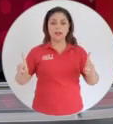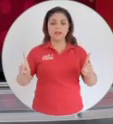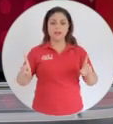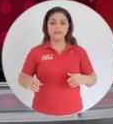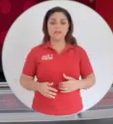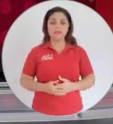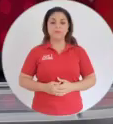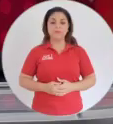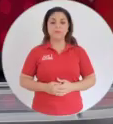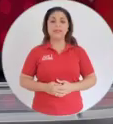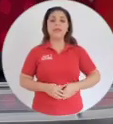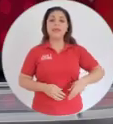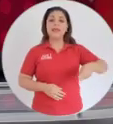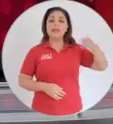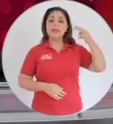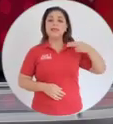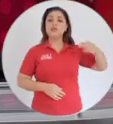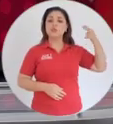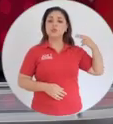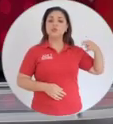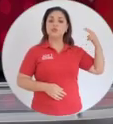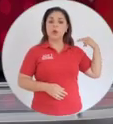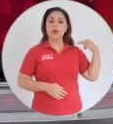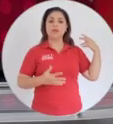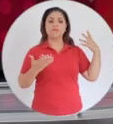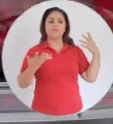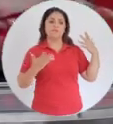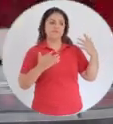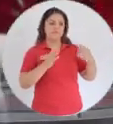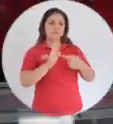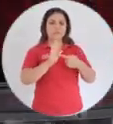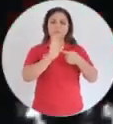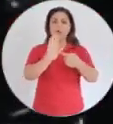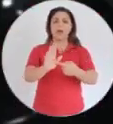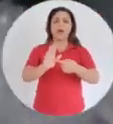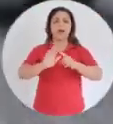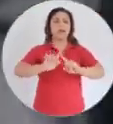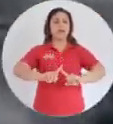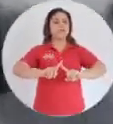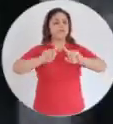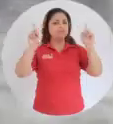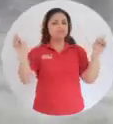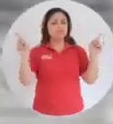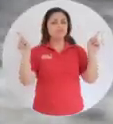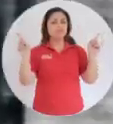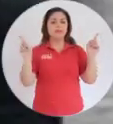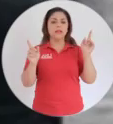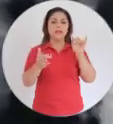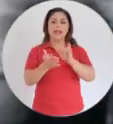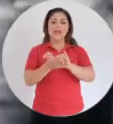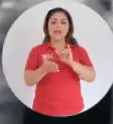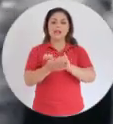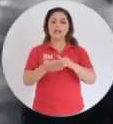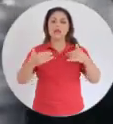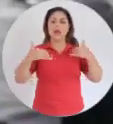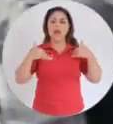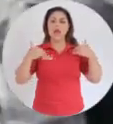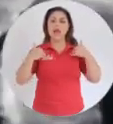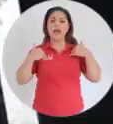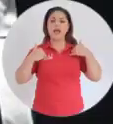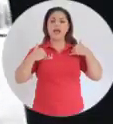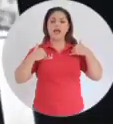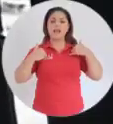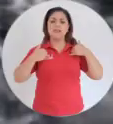democracia. Así es. La historia nos demostró lo contrario. Eso tiene raíces